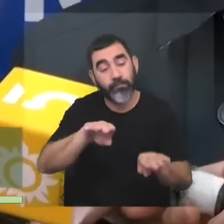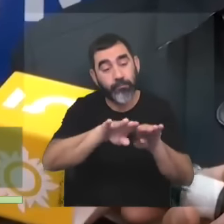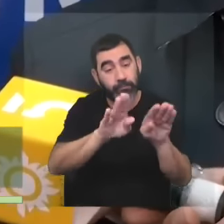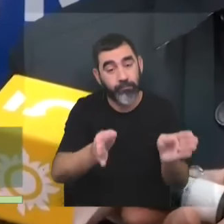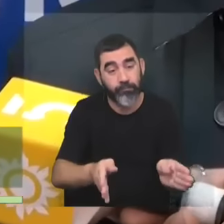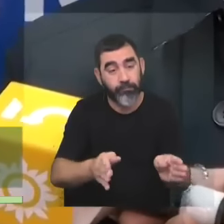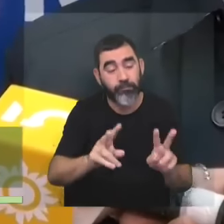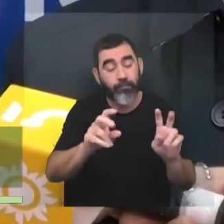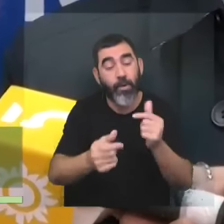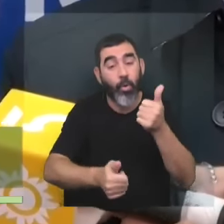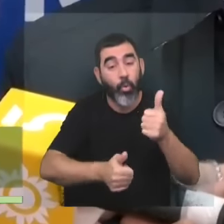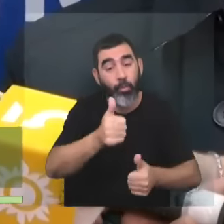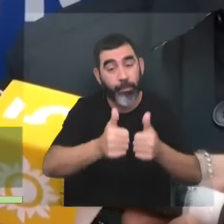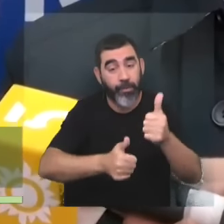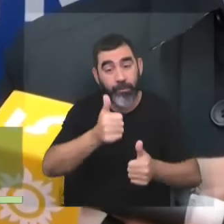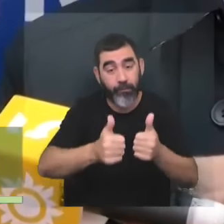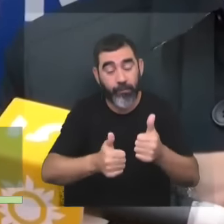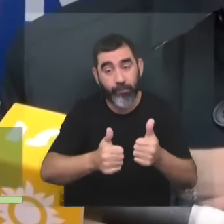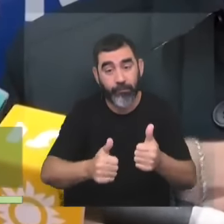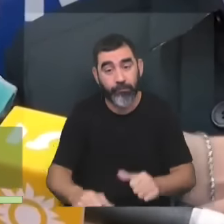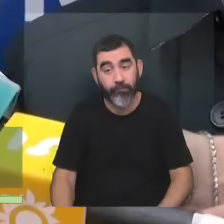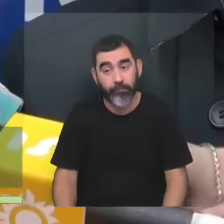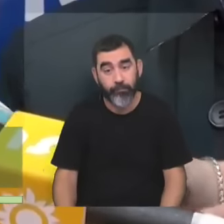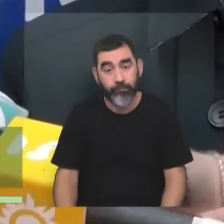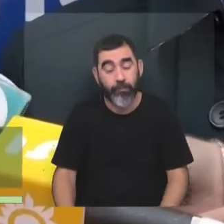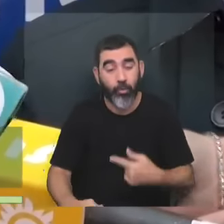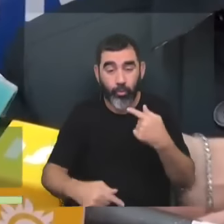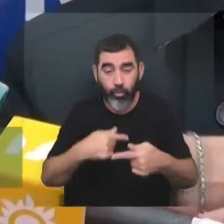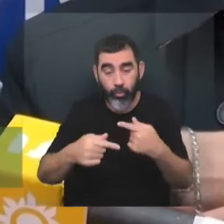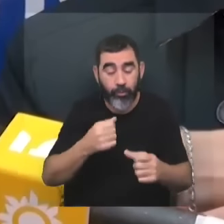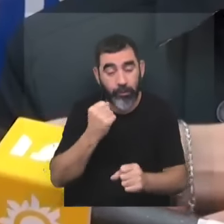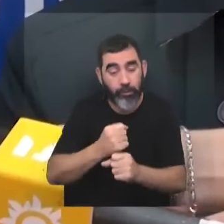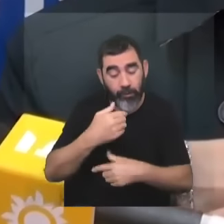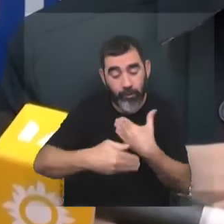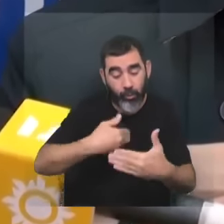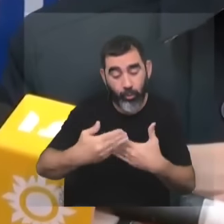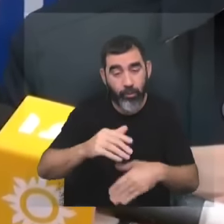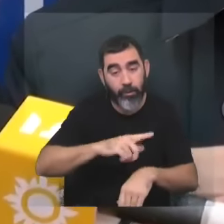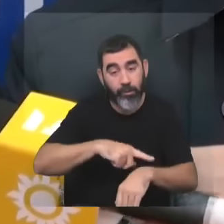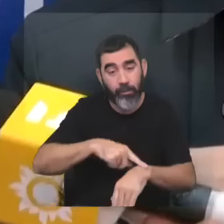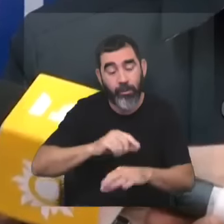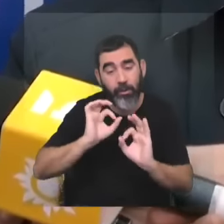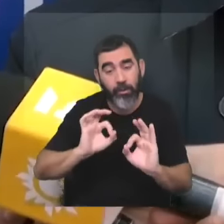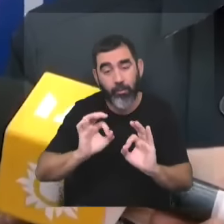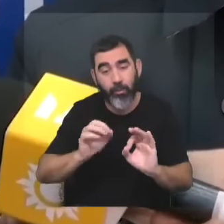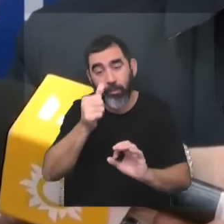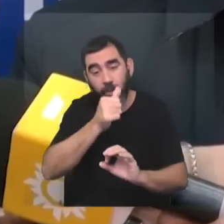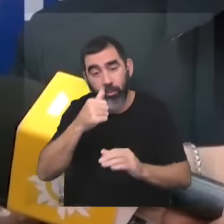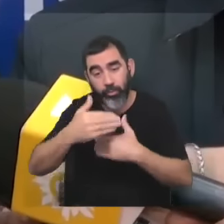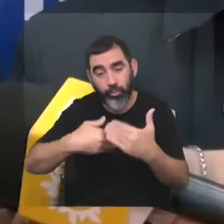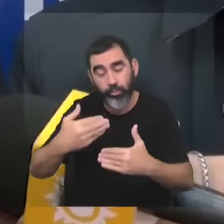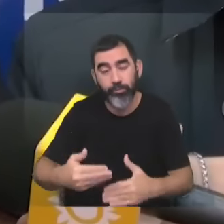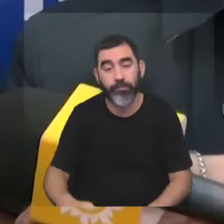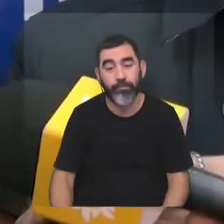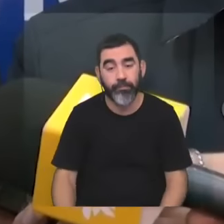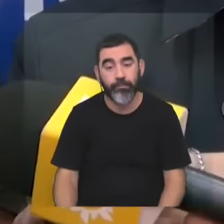se refiere a temas de competitividad y va a seguir trabajando y tiene tiempo suficiente como para trabajar y llegar a